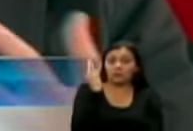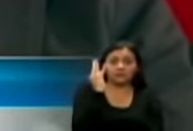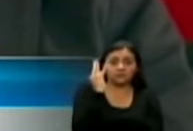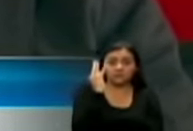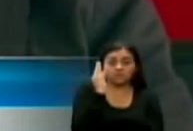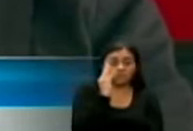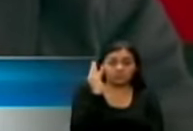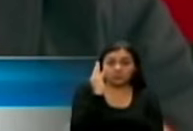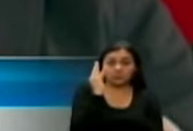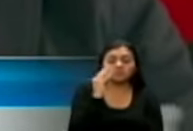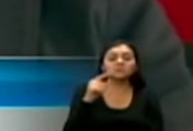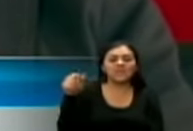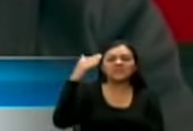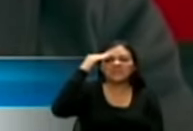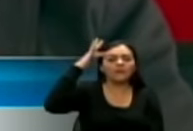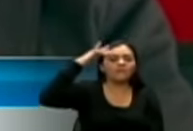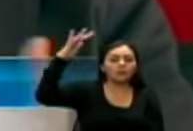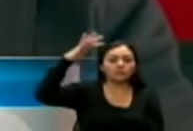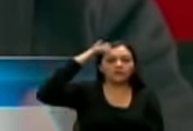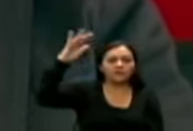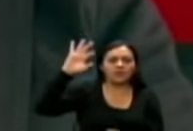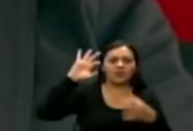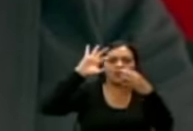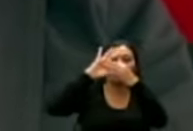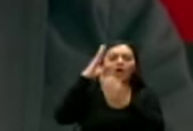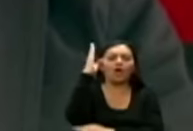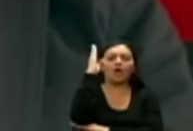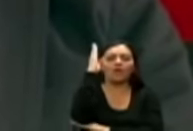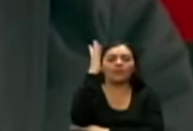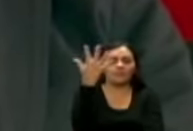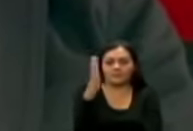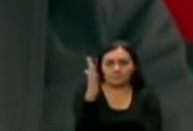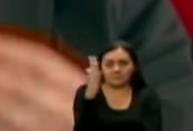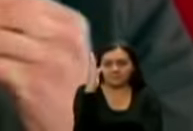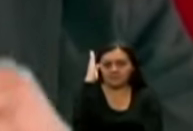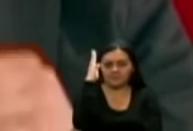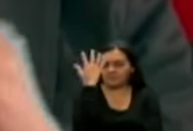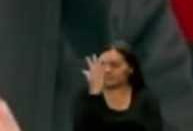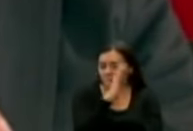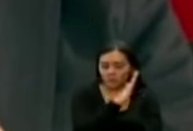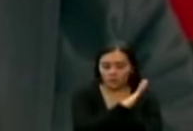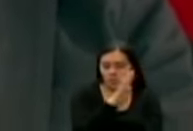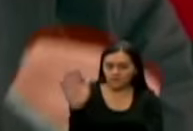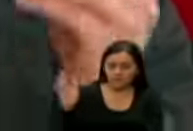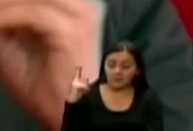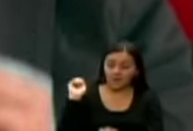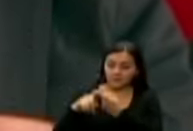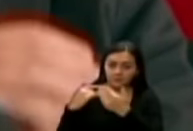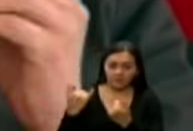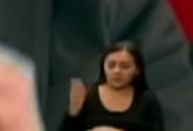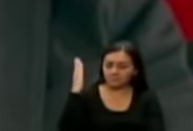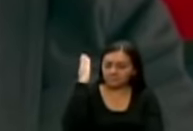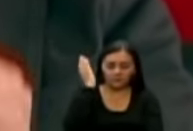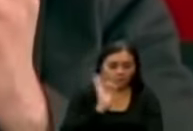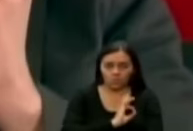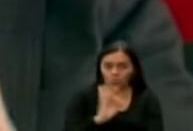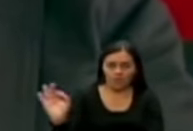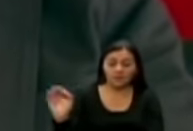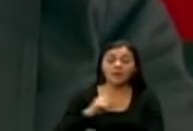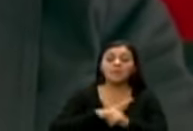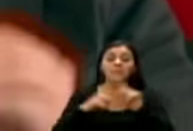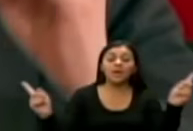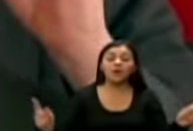No seamos ingenuos, todos sabemos que la objetividad no existe. La diferencia hoy es que muchos de estos medios